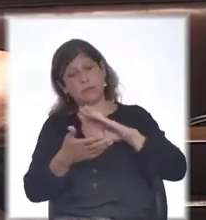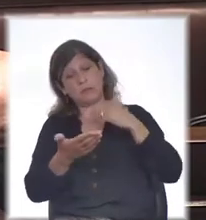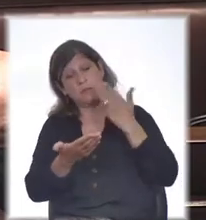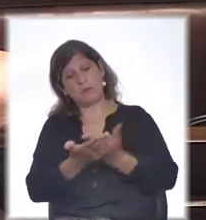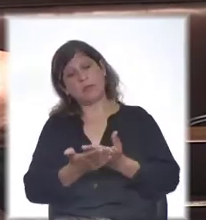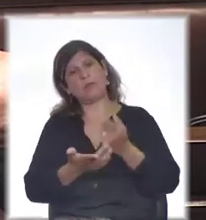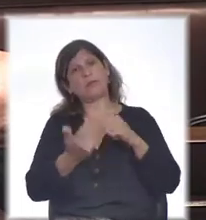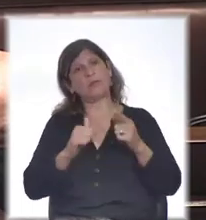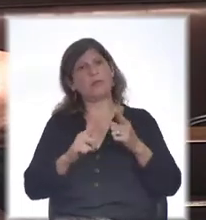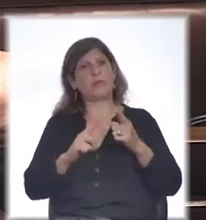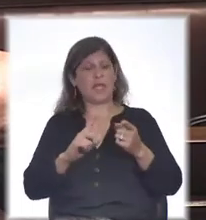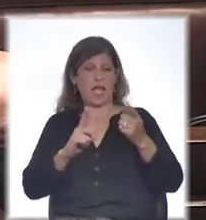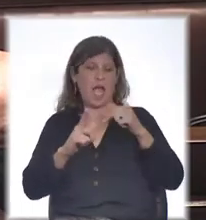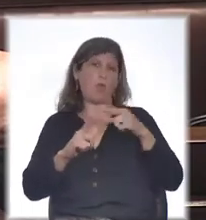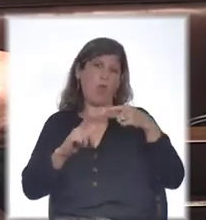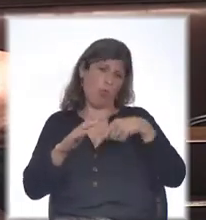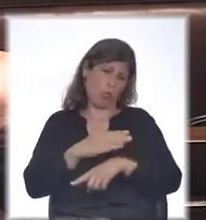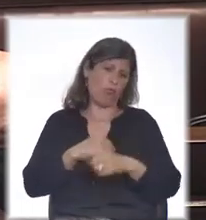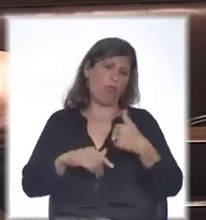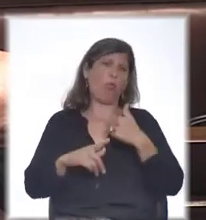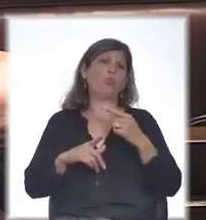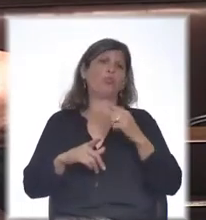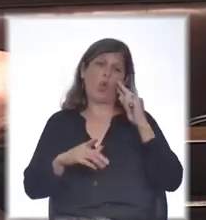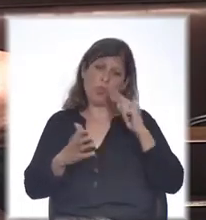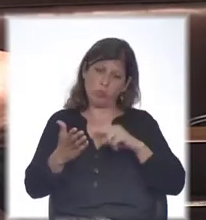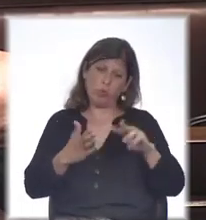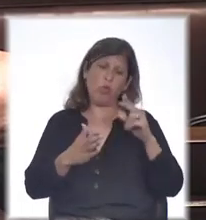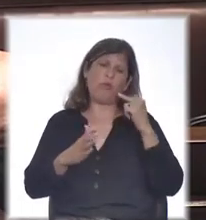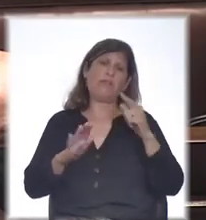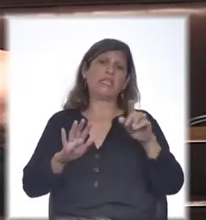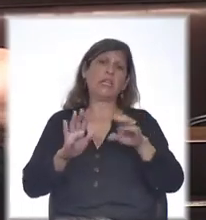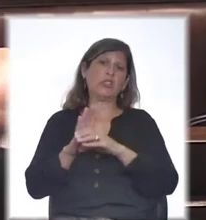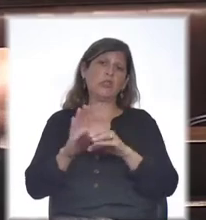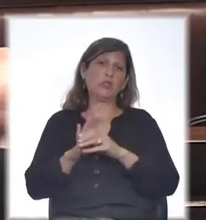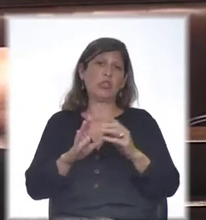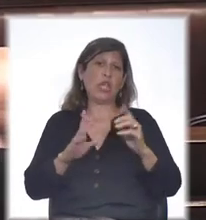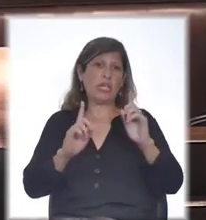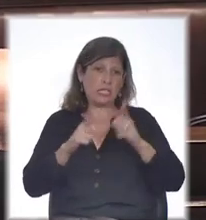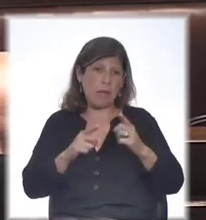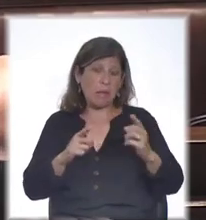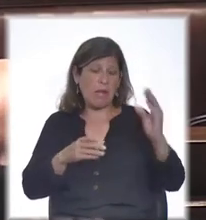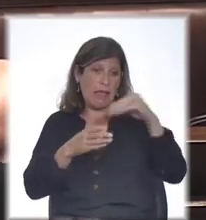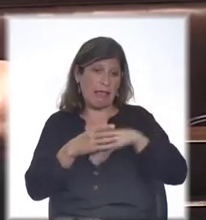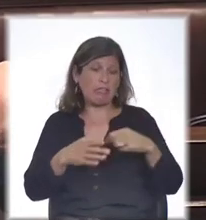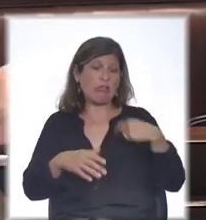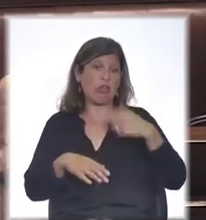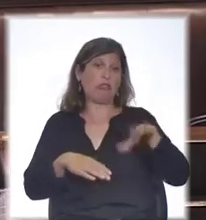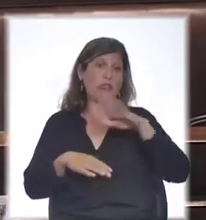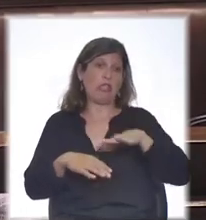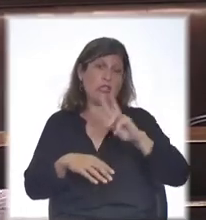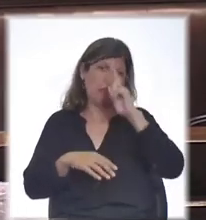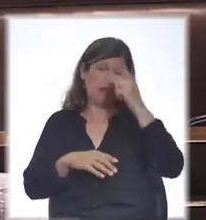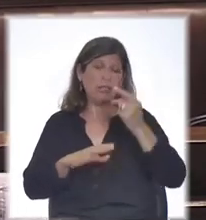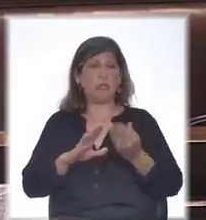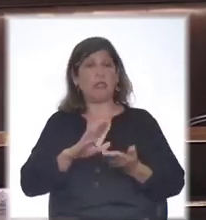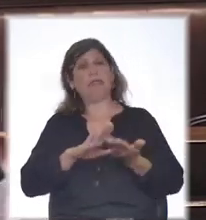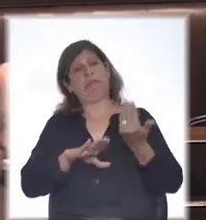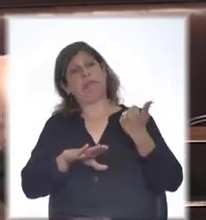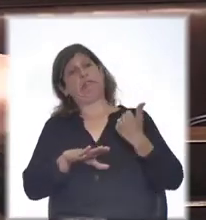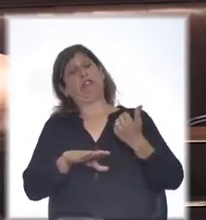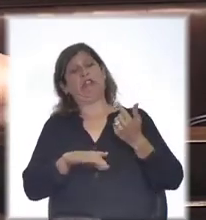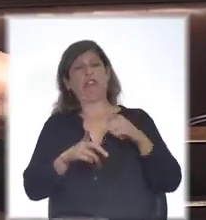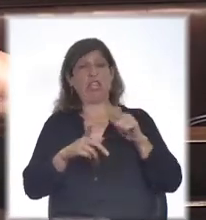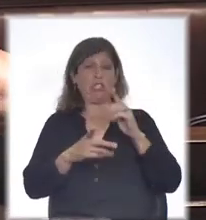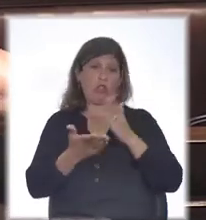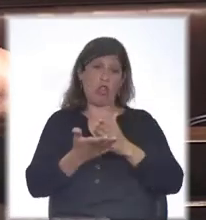cambio radical desde el punto de vista constitucional, y con ello en la sociedad uruguaya, constitucionalizando un retroceso en derechos en un